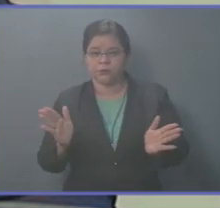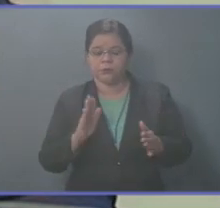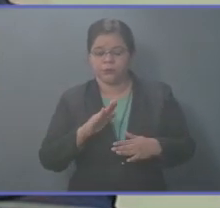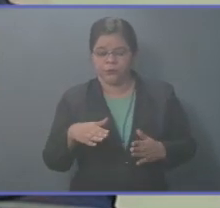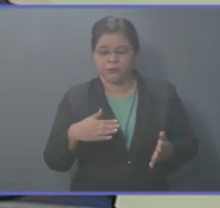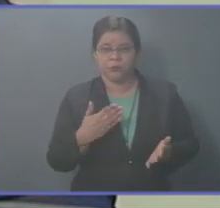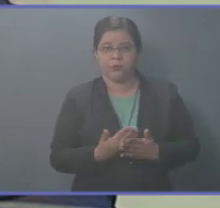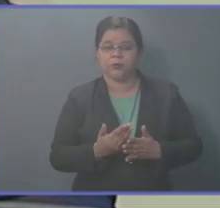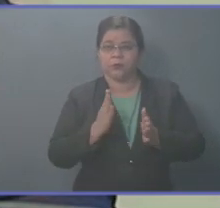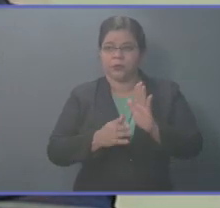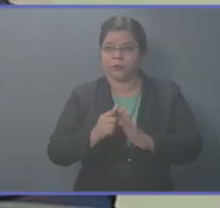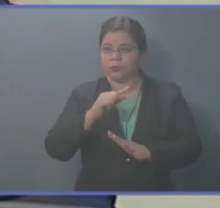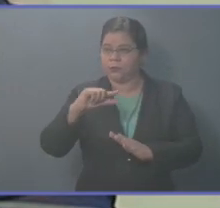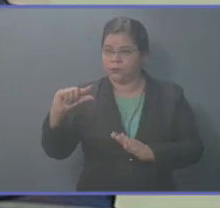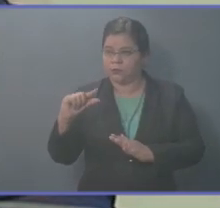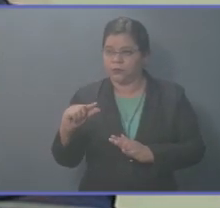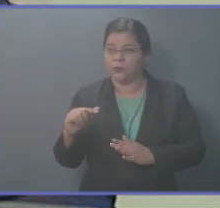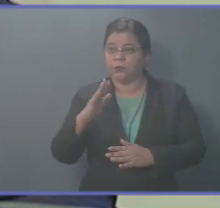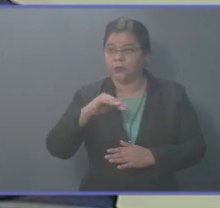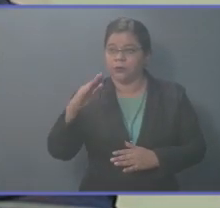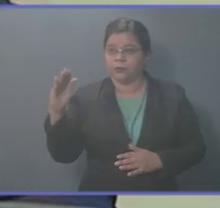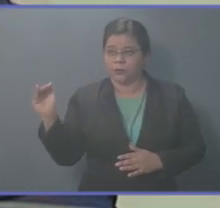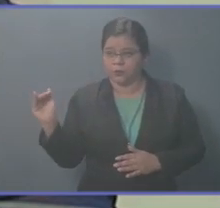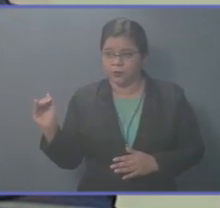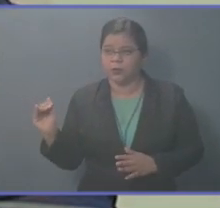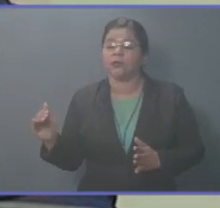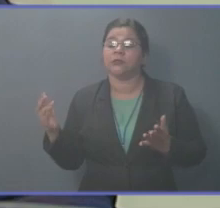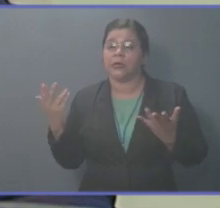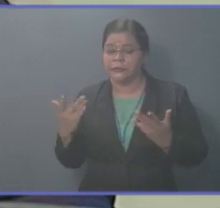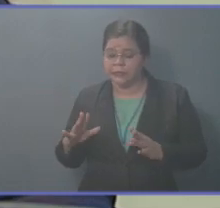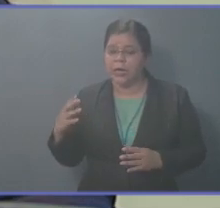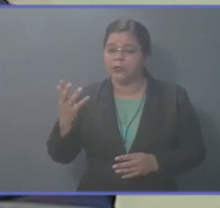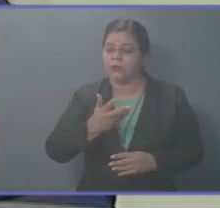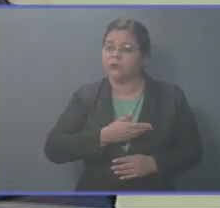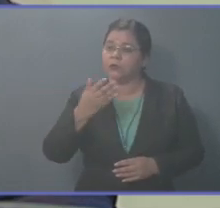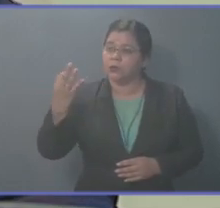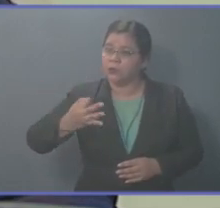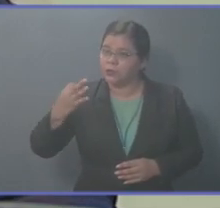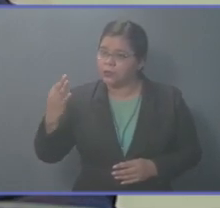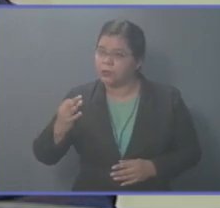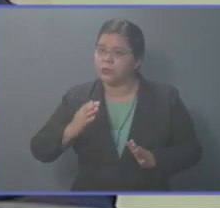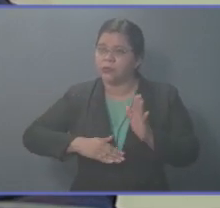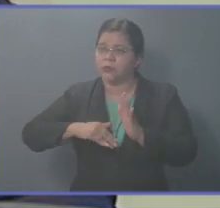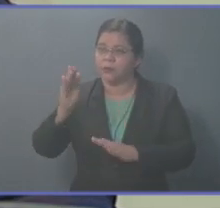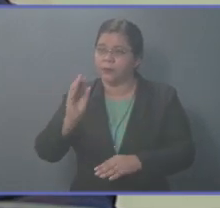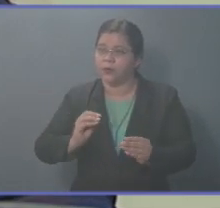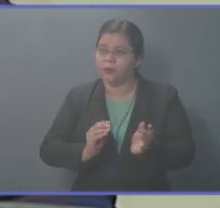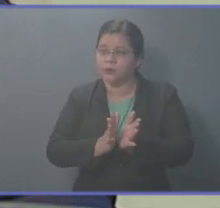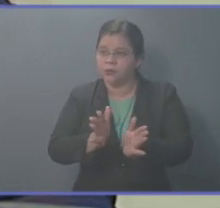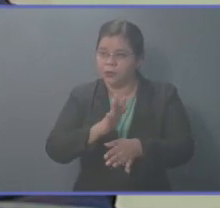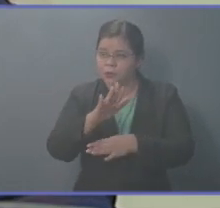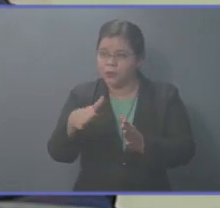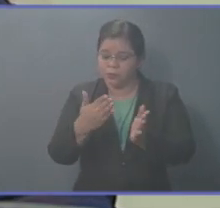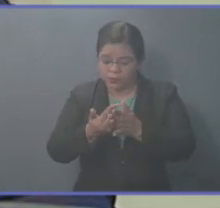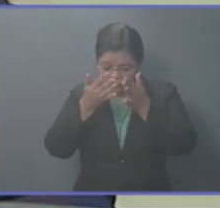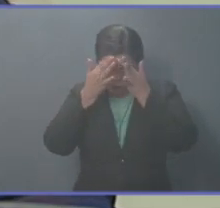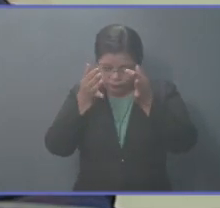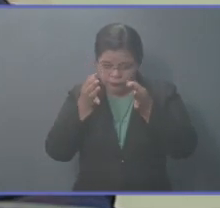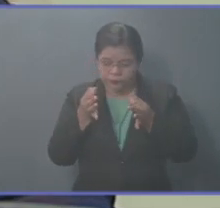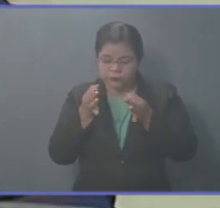la institucionalidad del país, es necesario extender los alcances de la medida